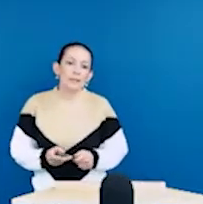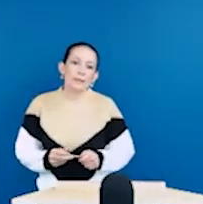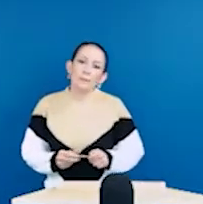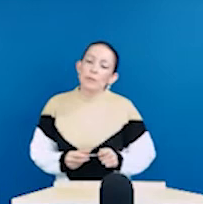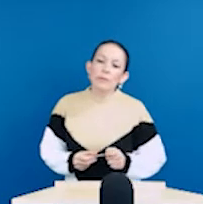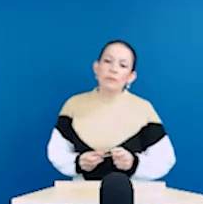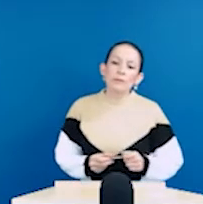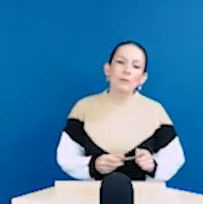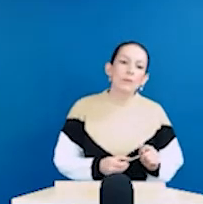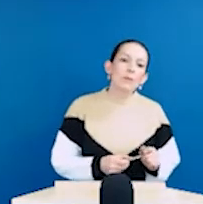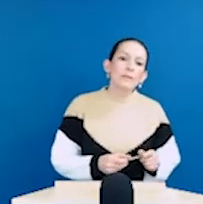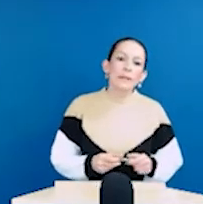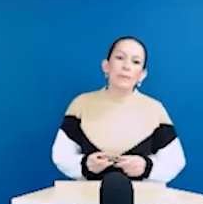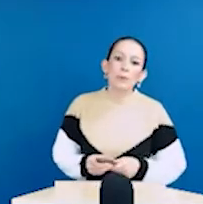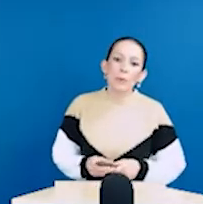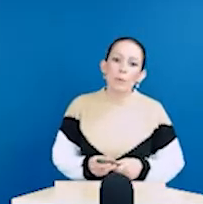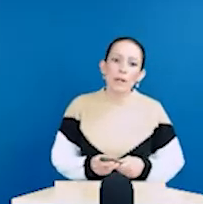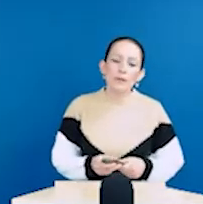estamos con el cáncer de pulmón con un